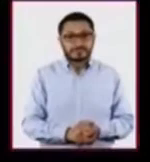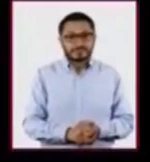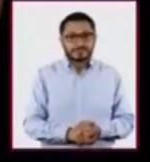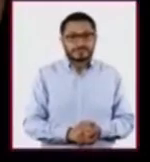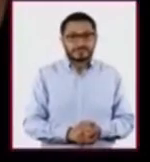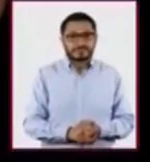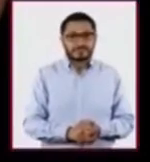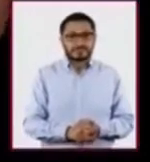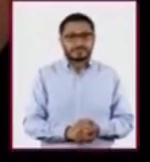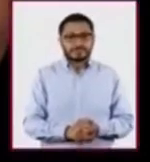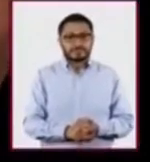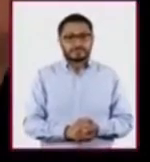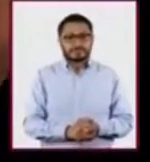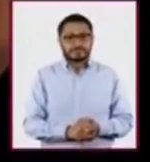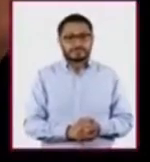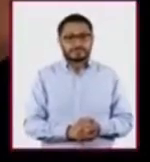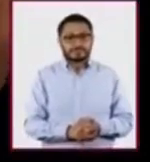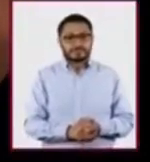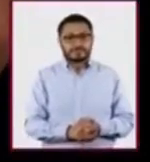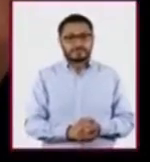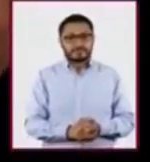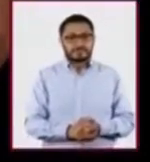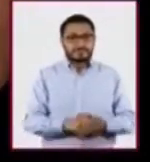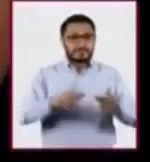para poder tener listo